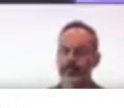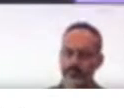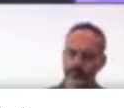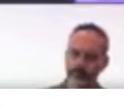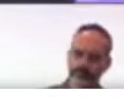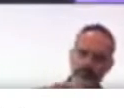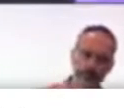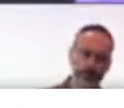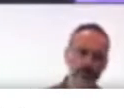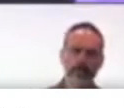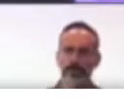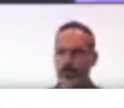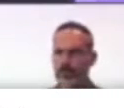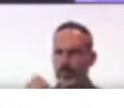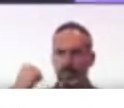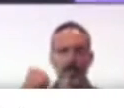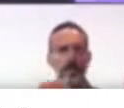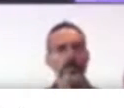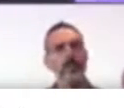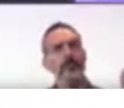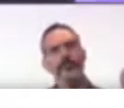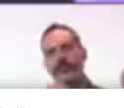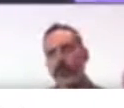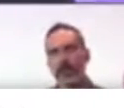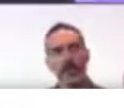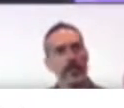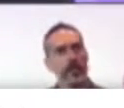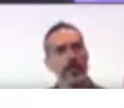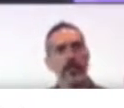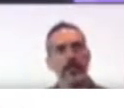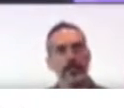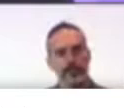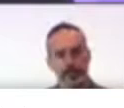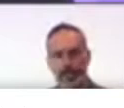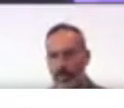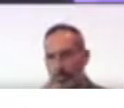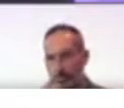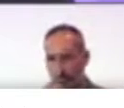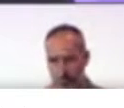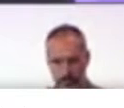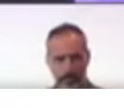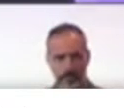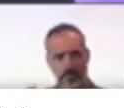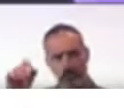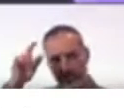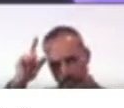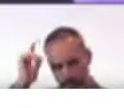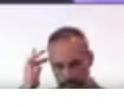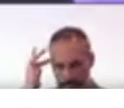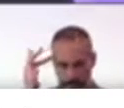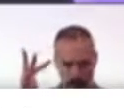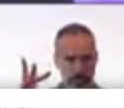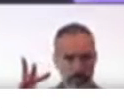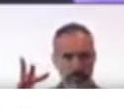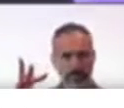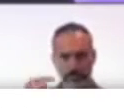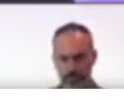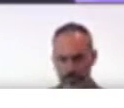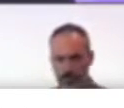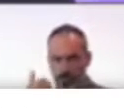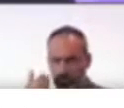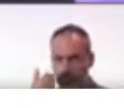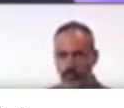poder lograrlo, porque nada ni nadie va a detener mi espíritu de seguir trabajando y dando mi vida por el bien de